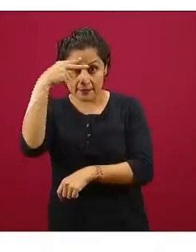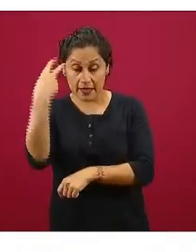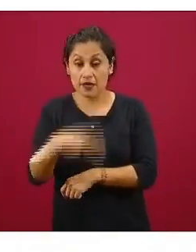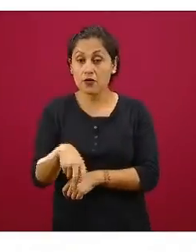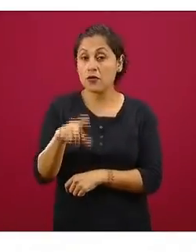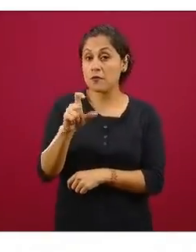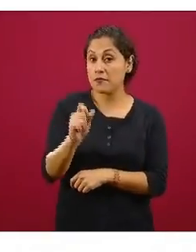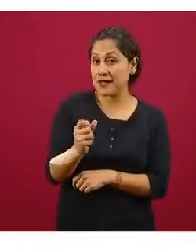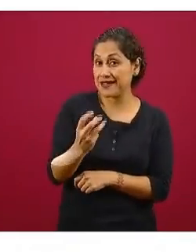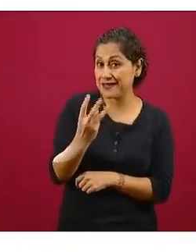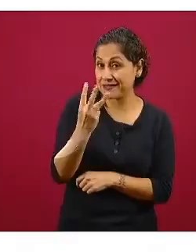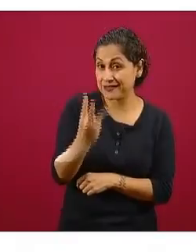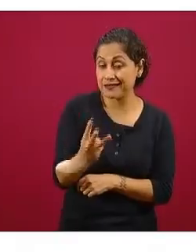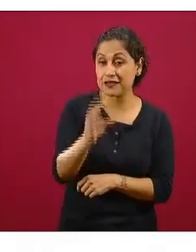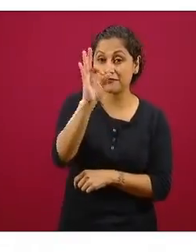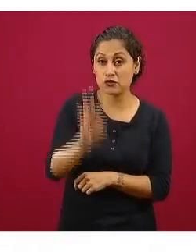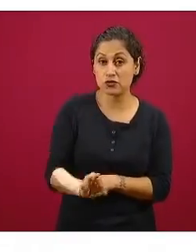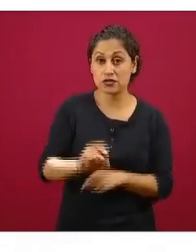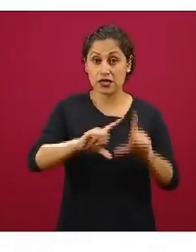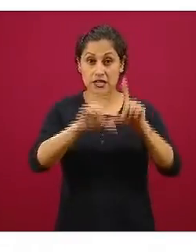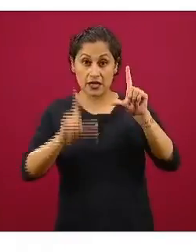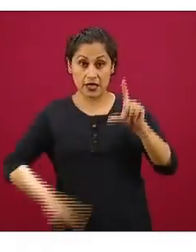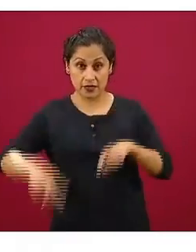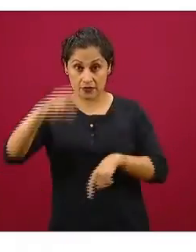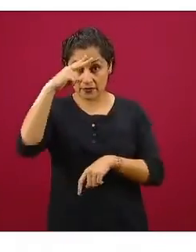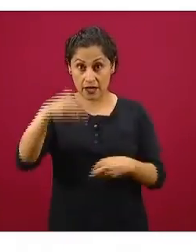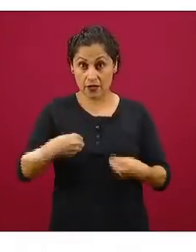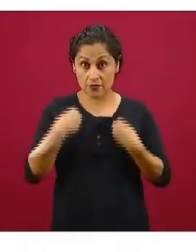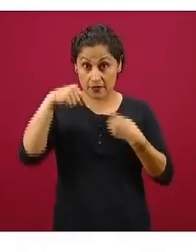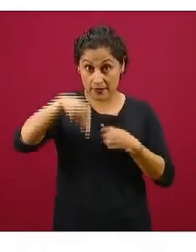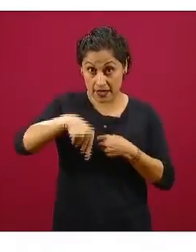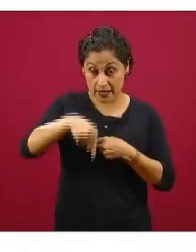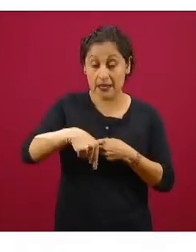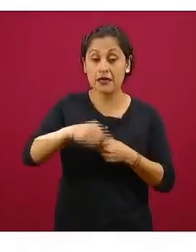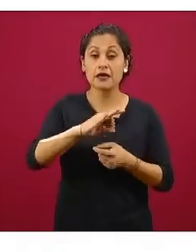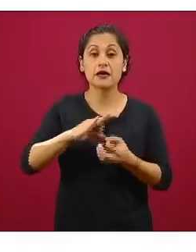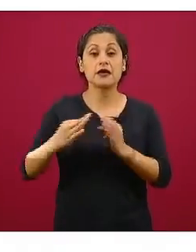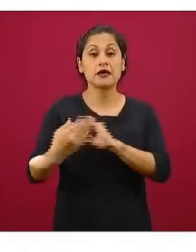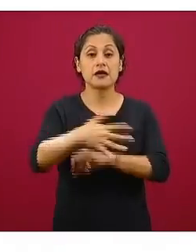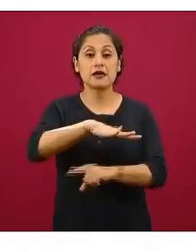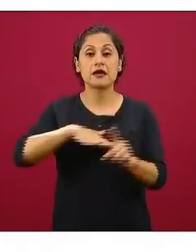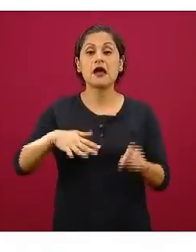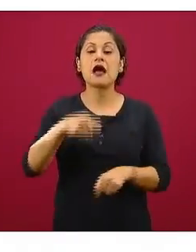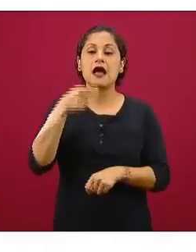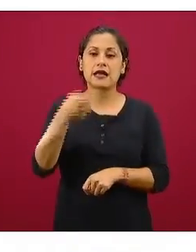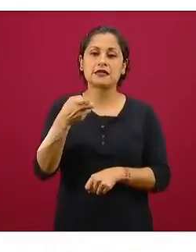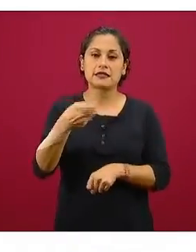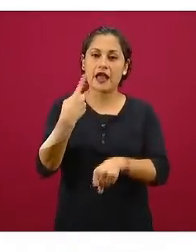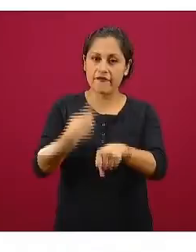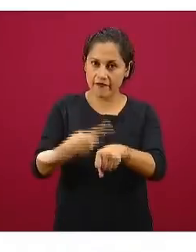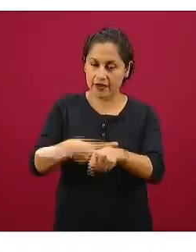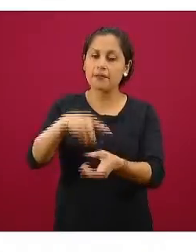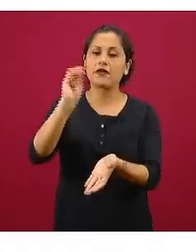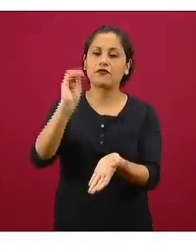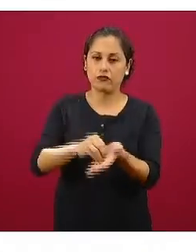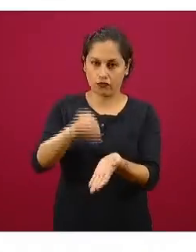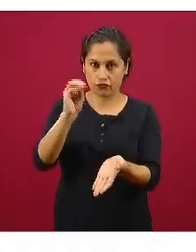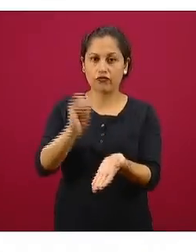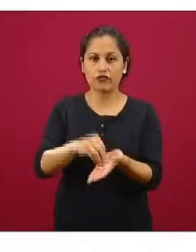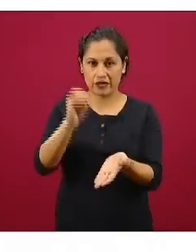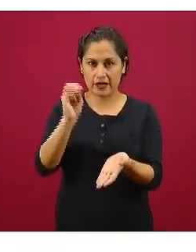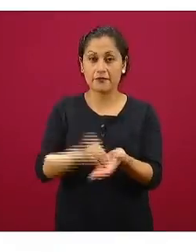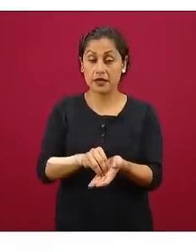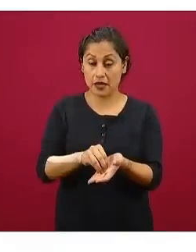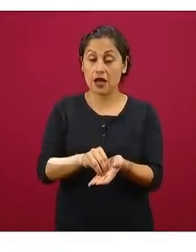en el Valle de México tenemos todavía una actividad epidémica importante. Desde luego, más allá de